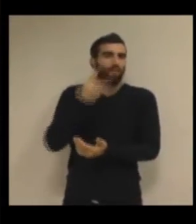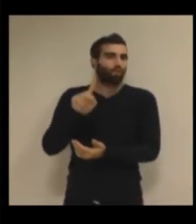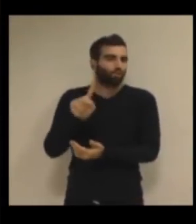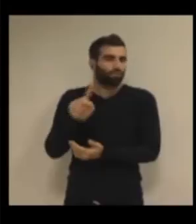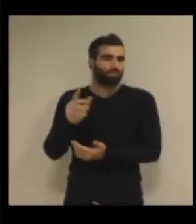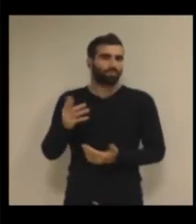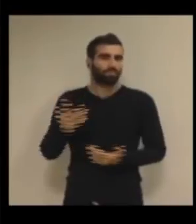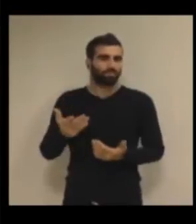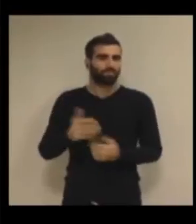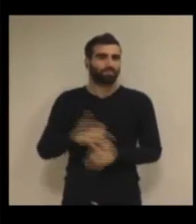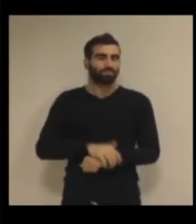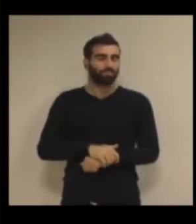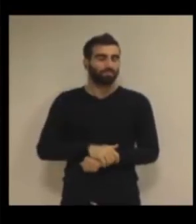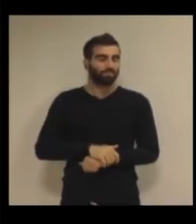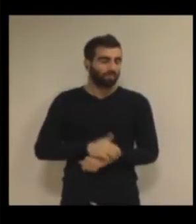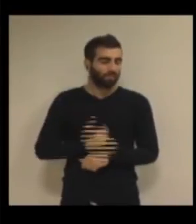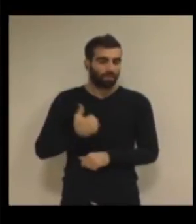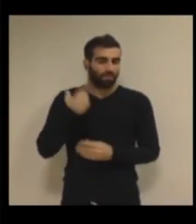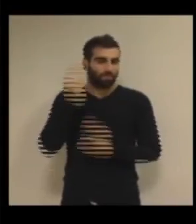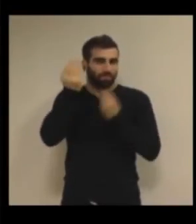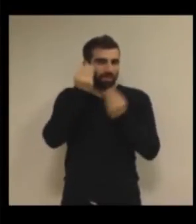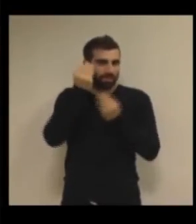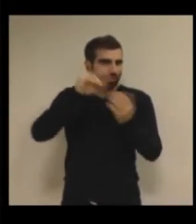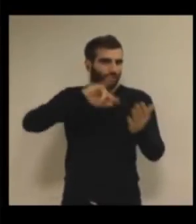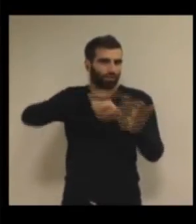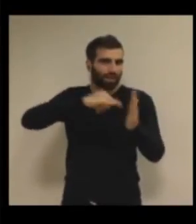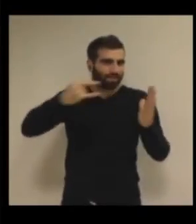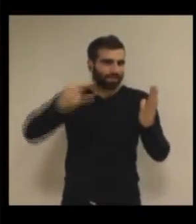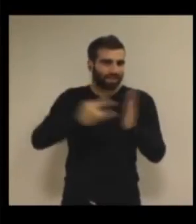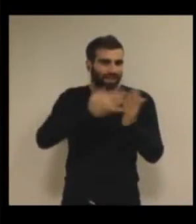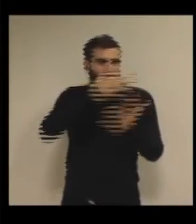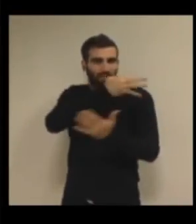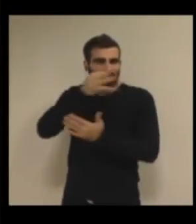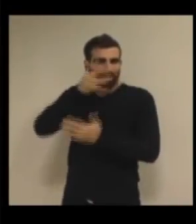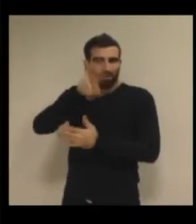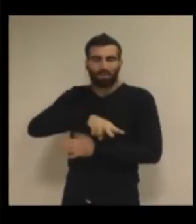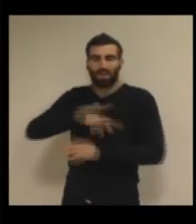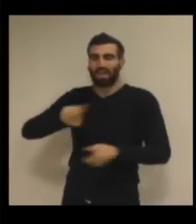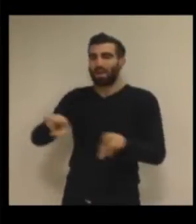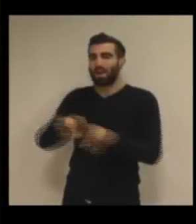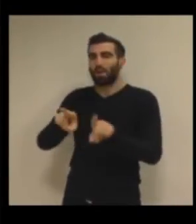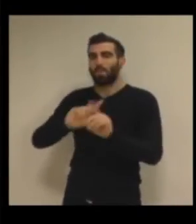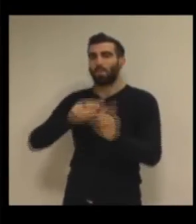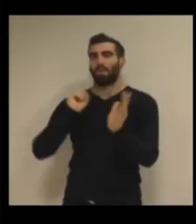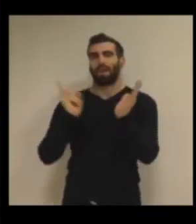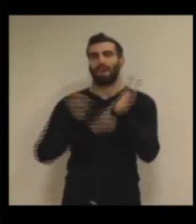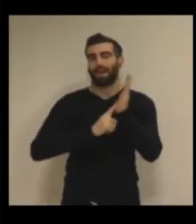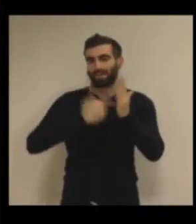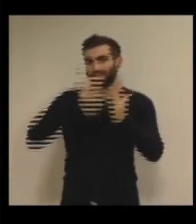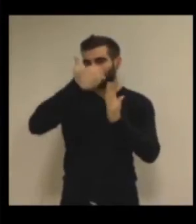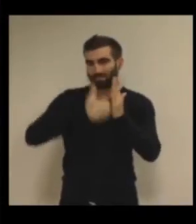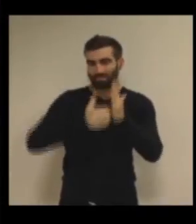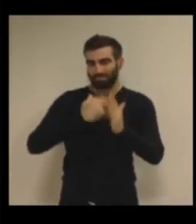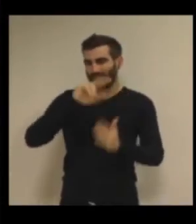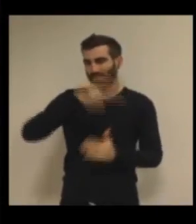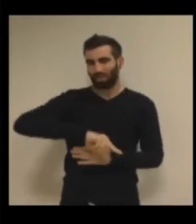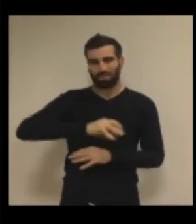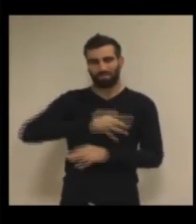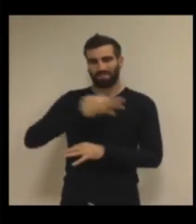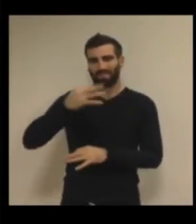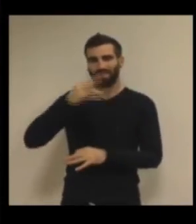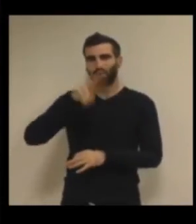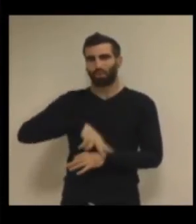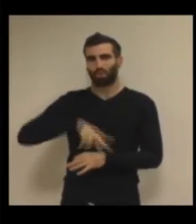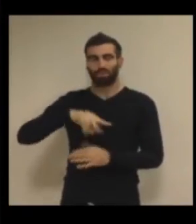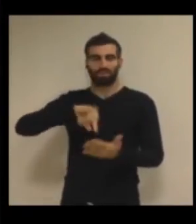Hombre, yo creo que nunca lo estará, igual que la legislación nunca será perfecta, exactamente igual, pues la tecnología se va volviendo cada vez más